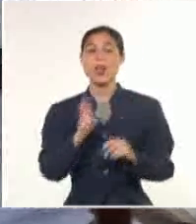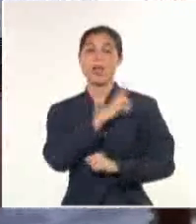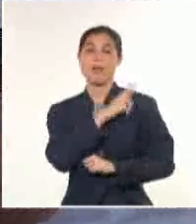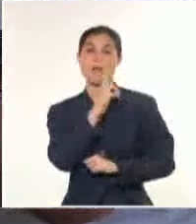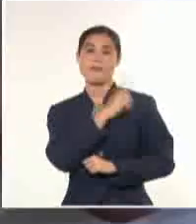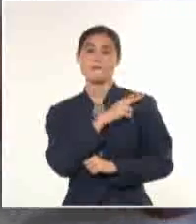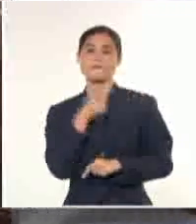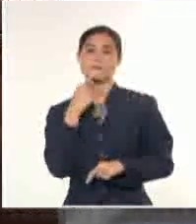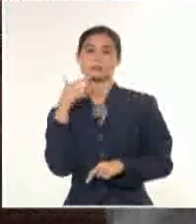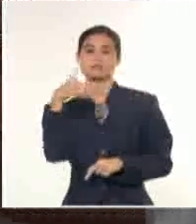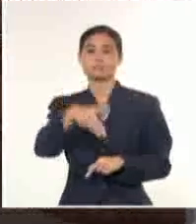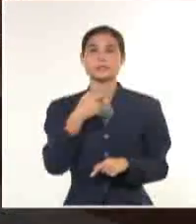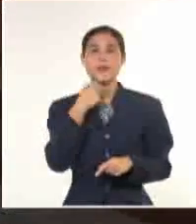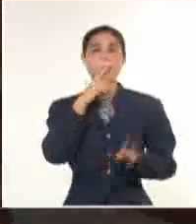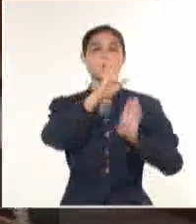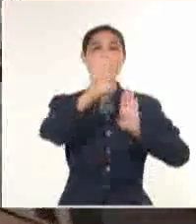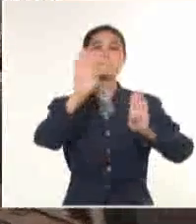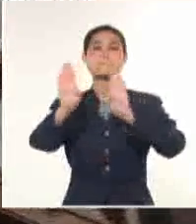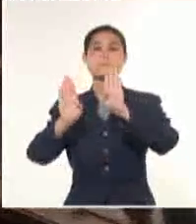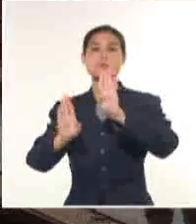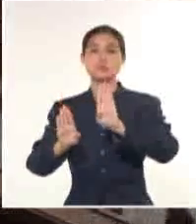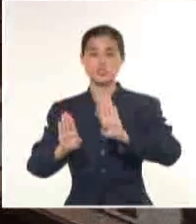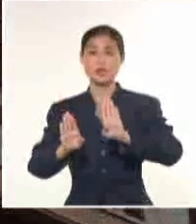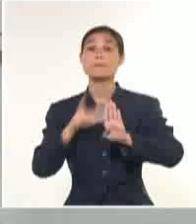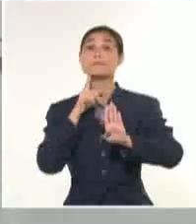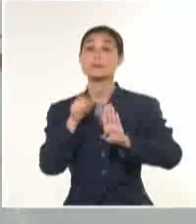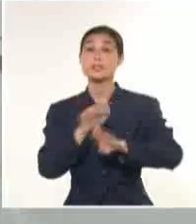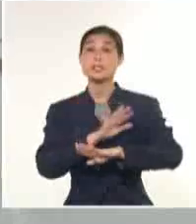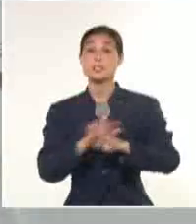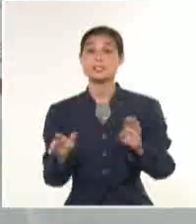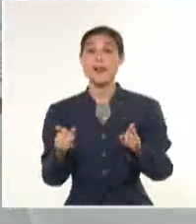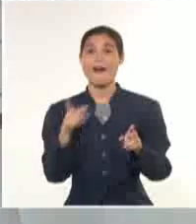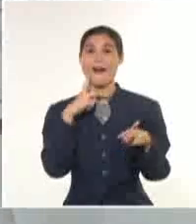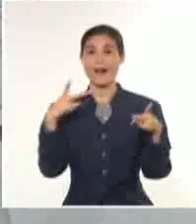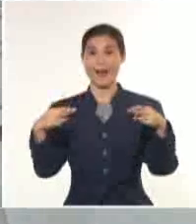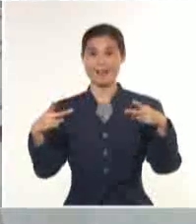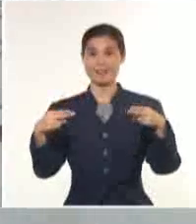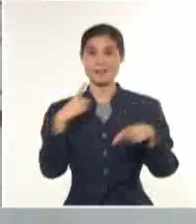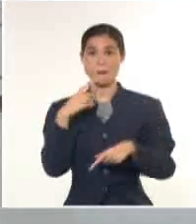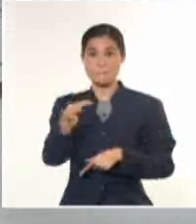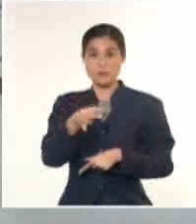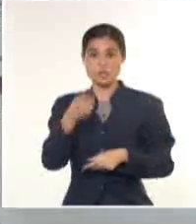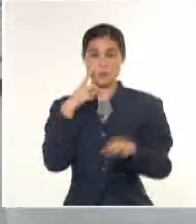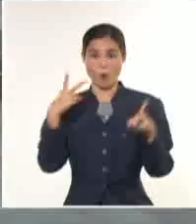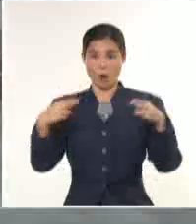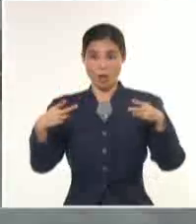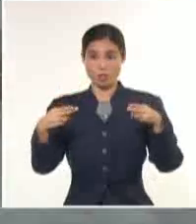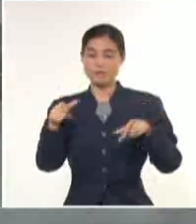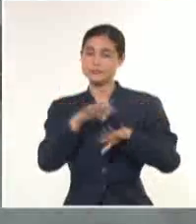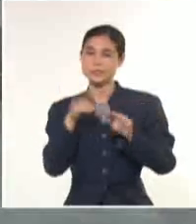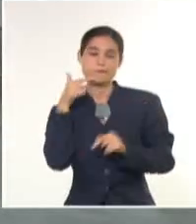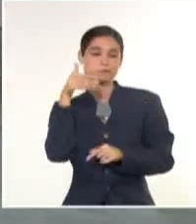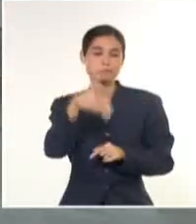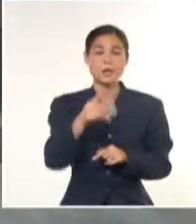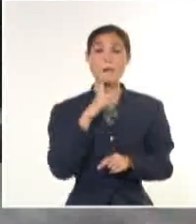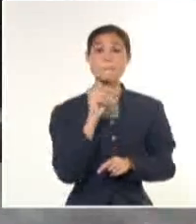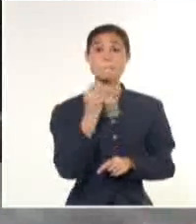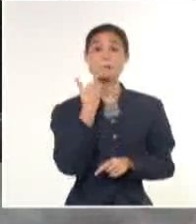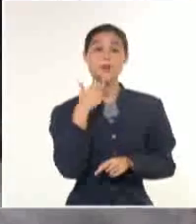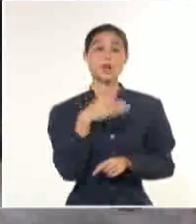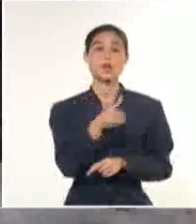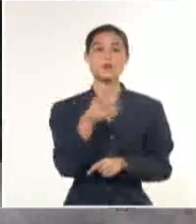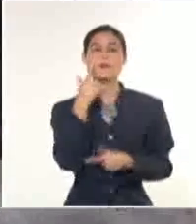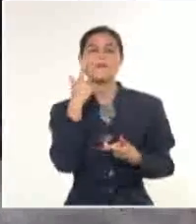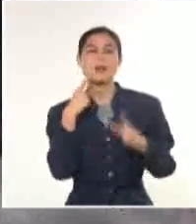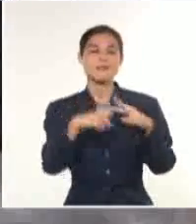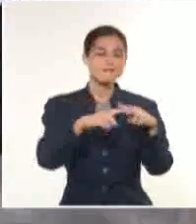el Museo Casa Natal de José Antonio en la ciudad de Cárdenas, donde concluyó recientemente la primera parte de su restauración.